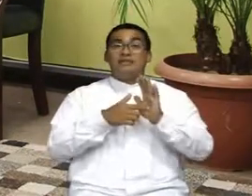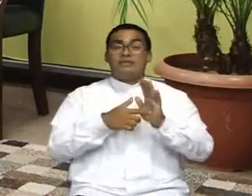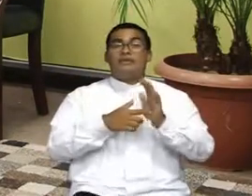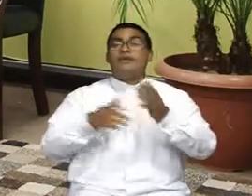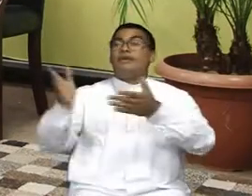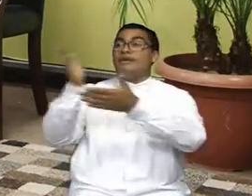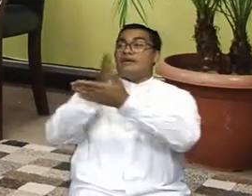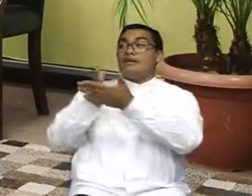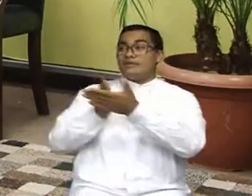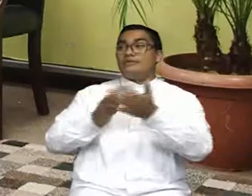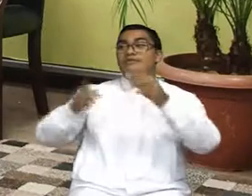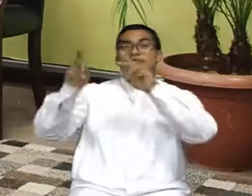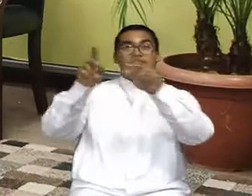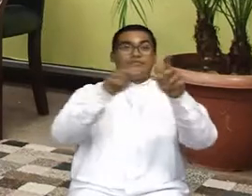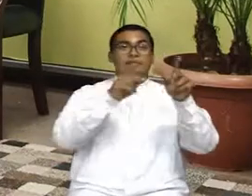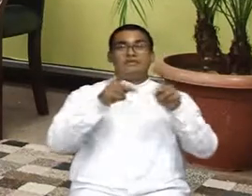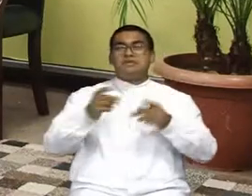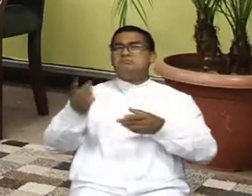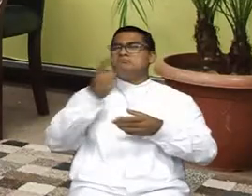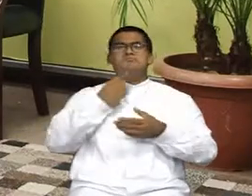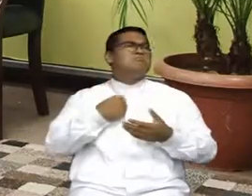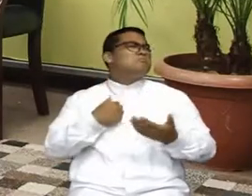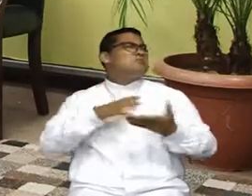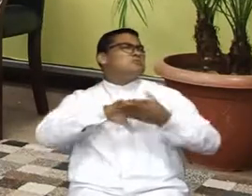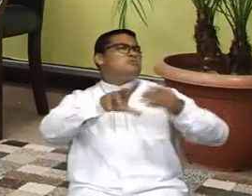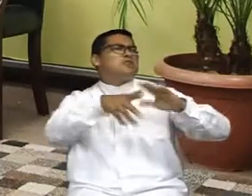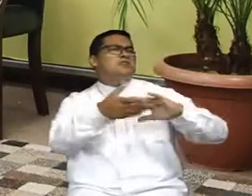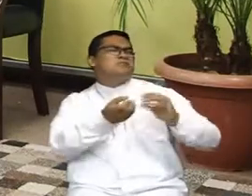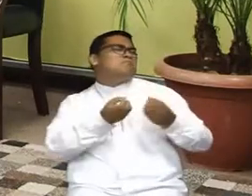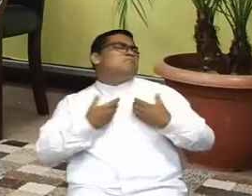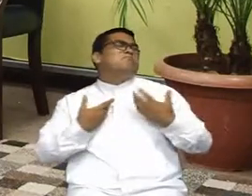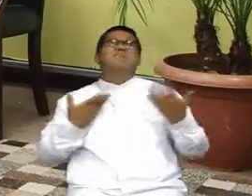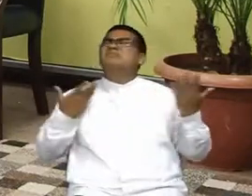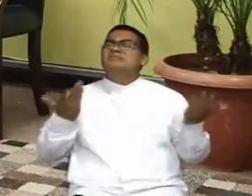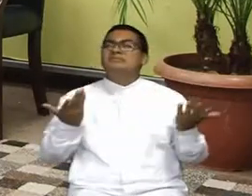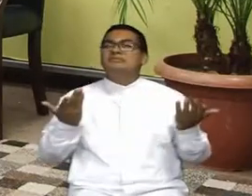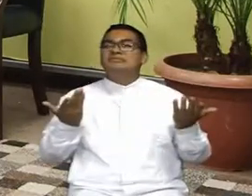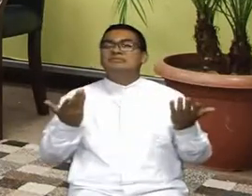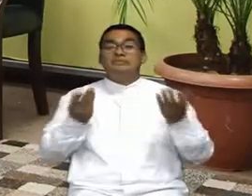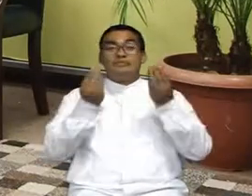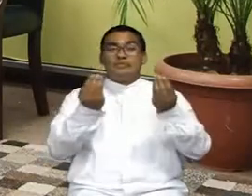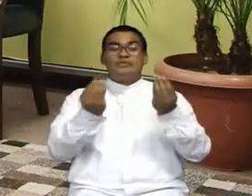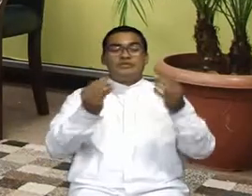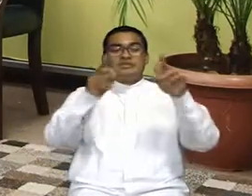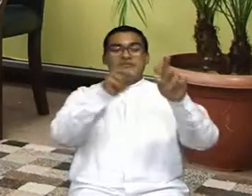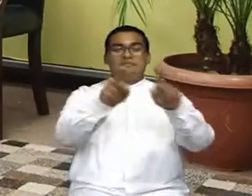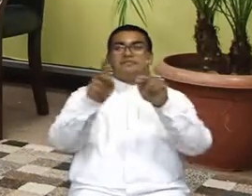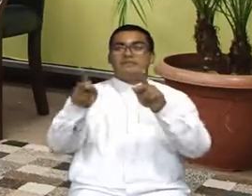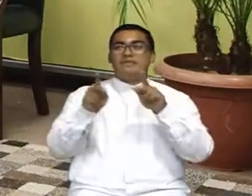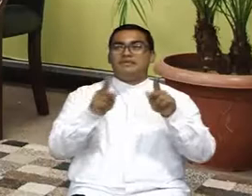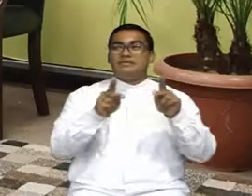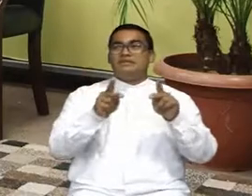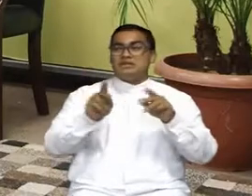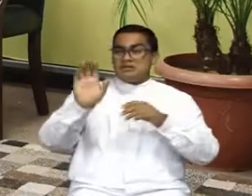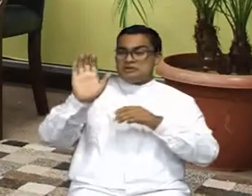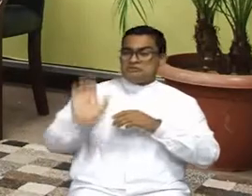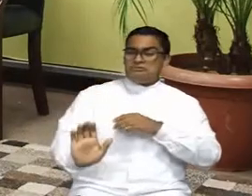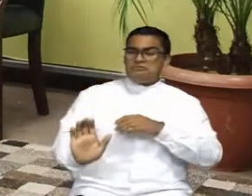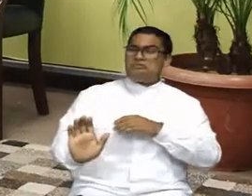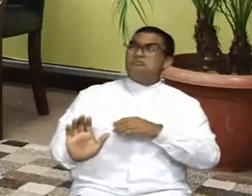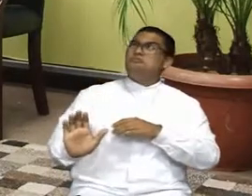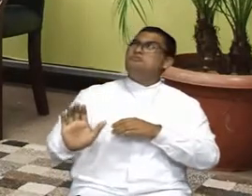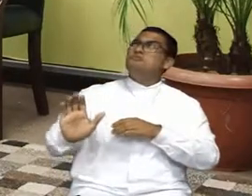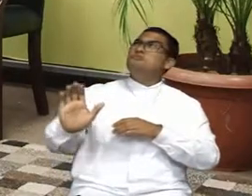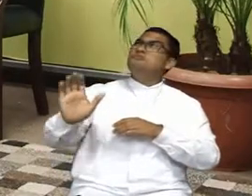eso traje a colación este tema, abordarlo el día de hoy, porque conozco muchas personas que desde pequeñas les aparecen